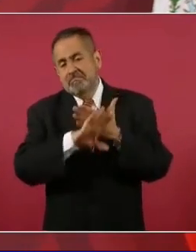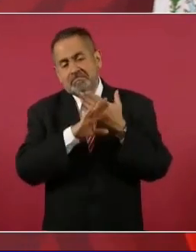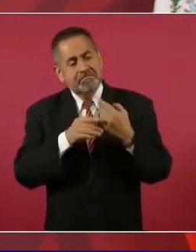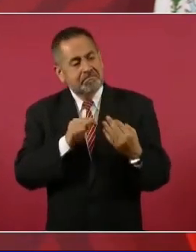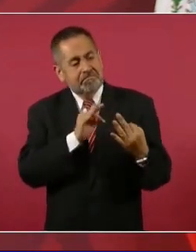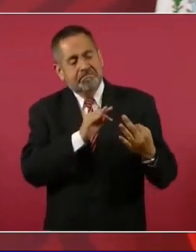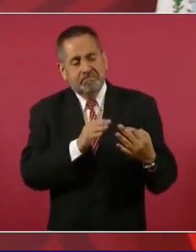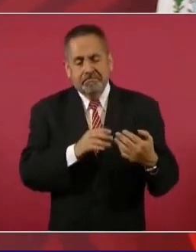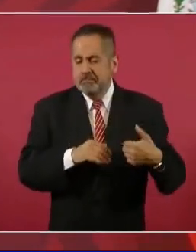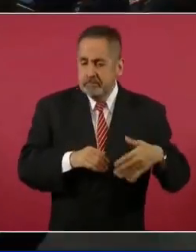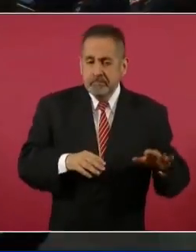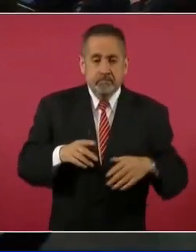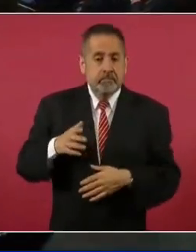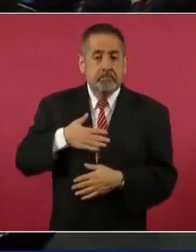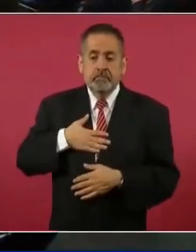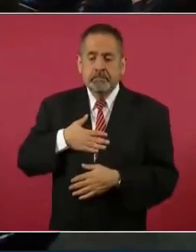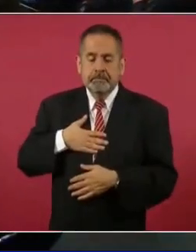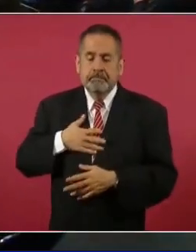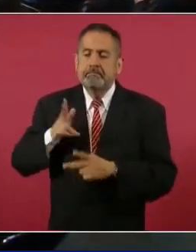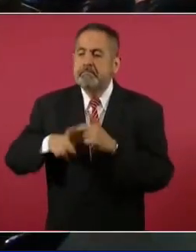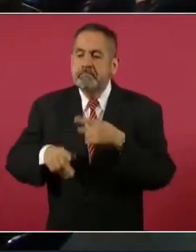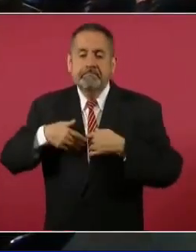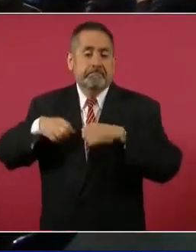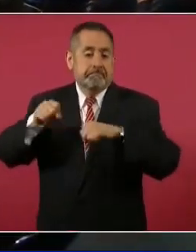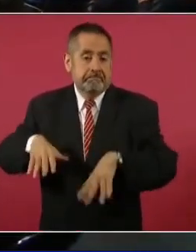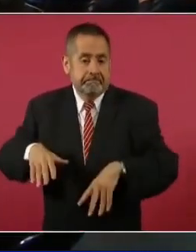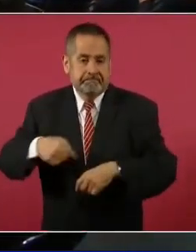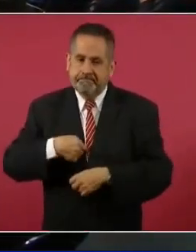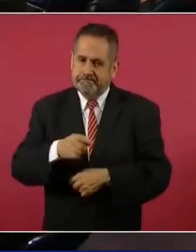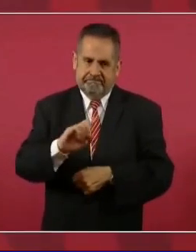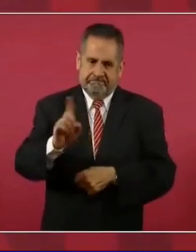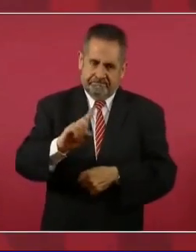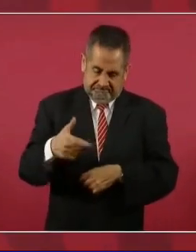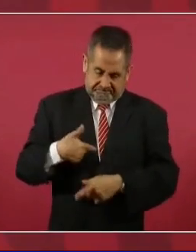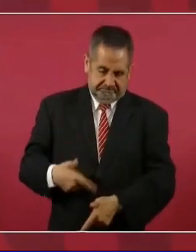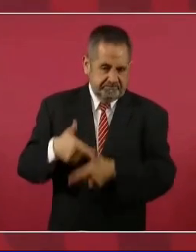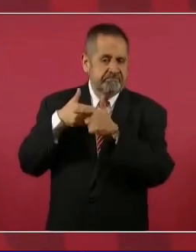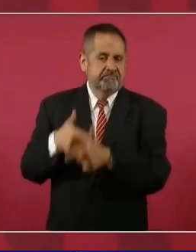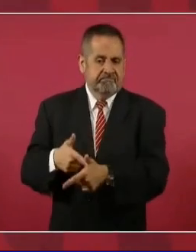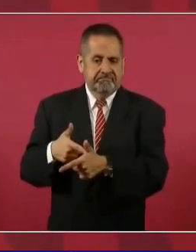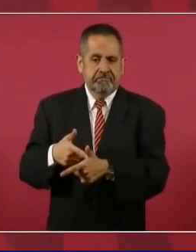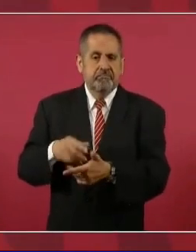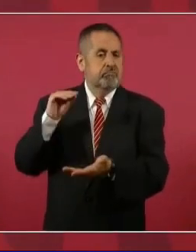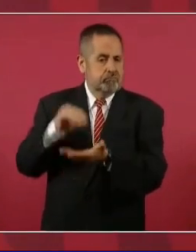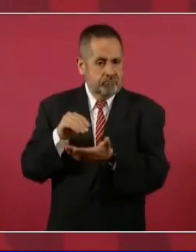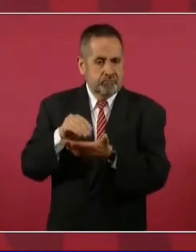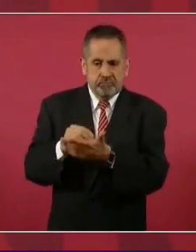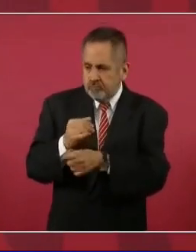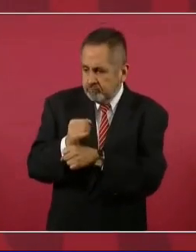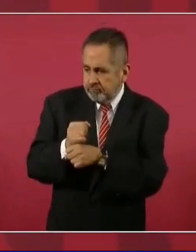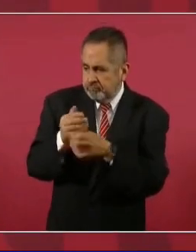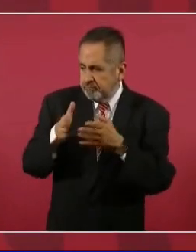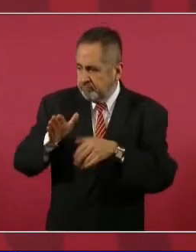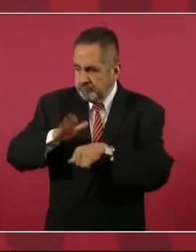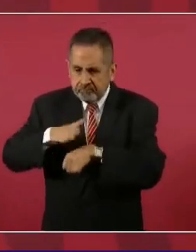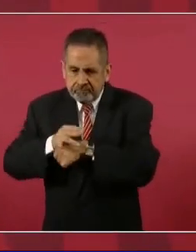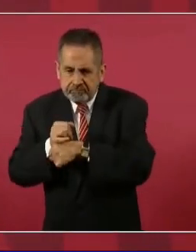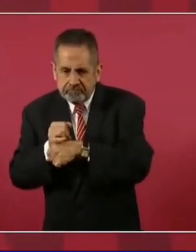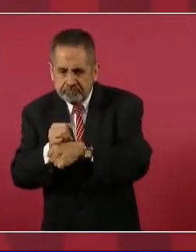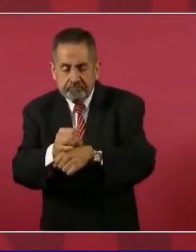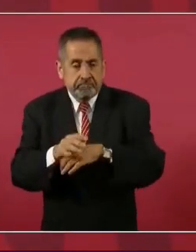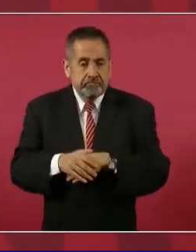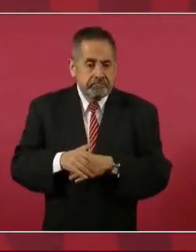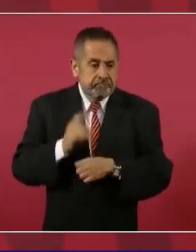pero no vamos a detenernos y la investigación está abierta, y si